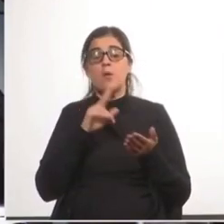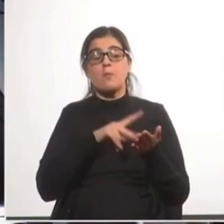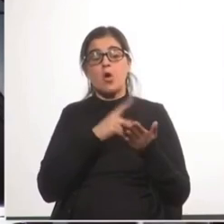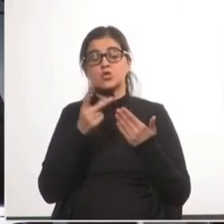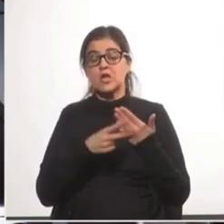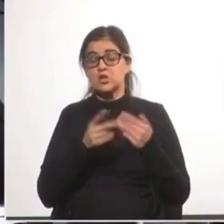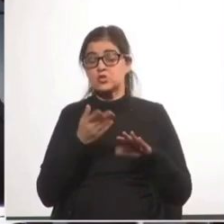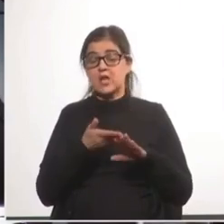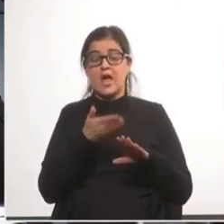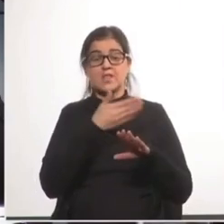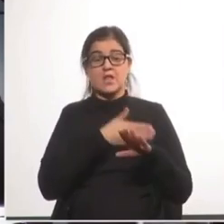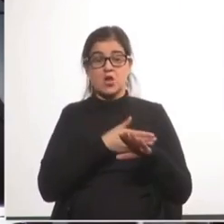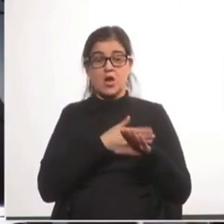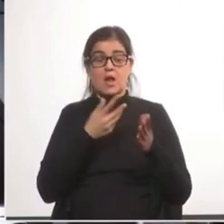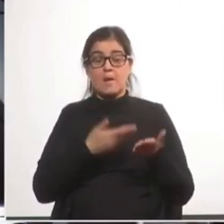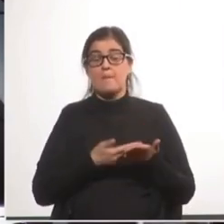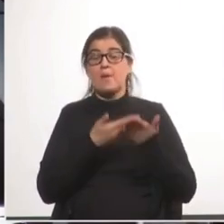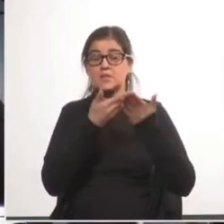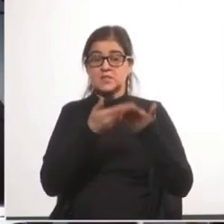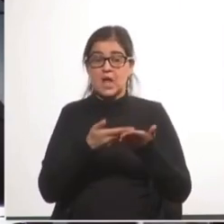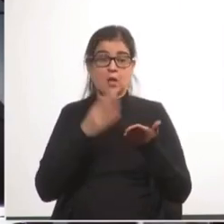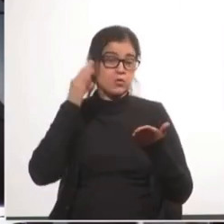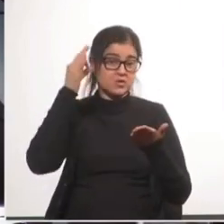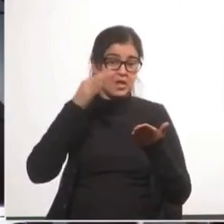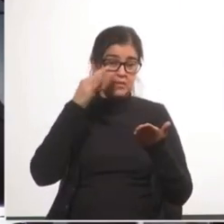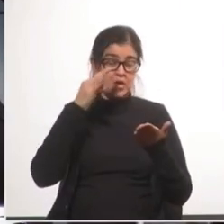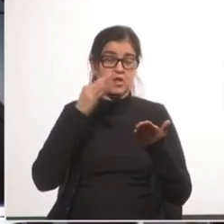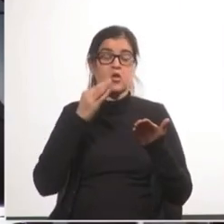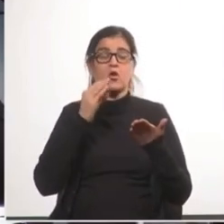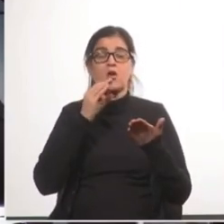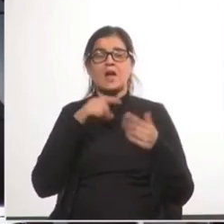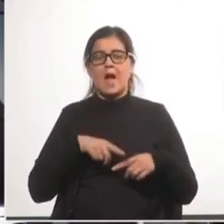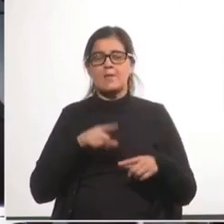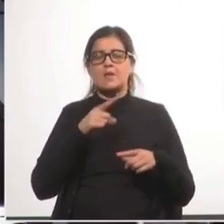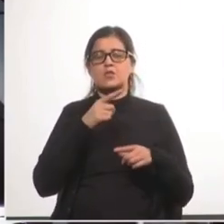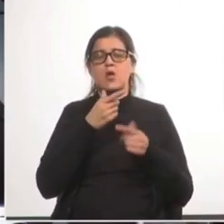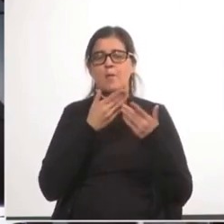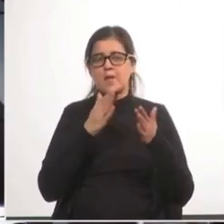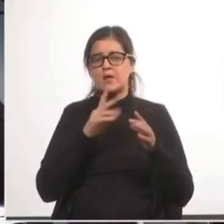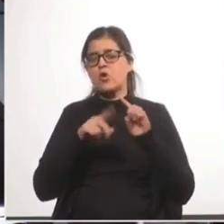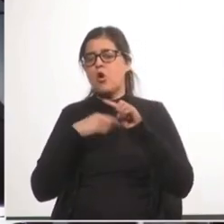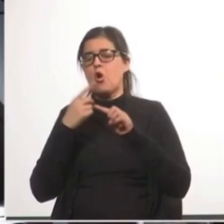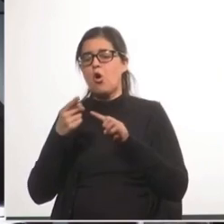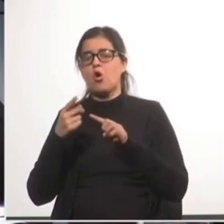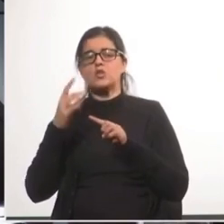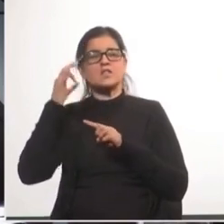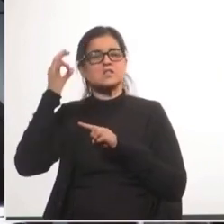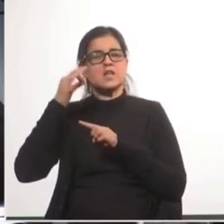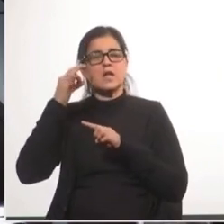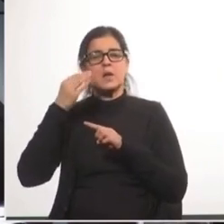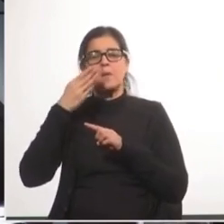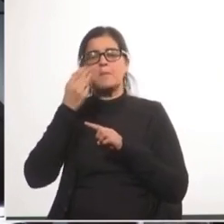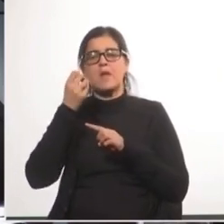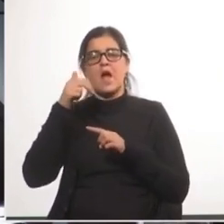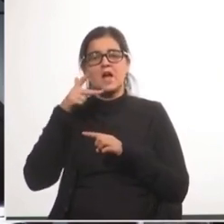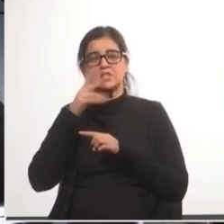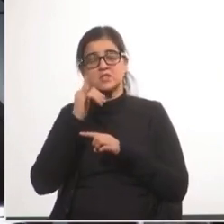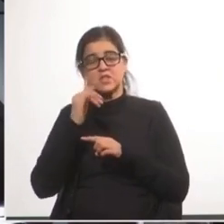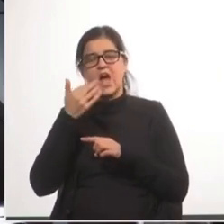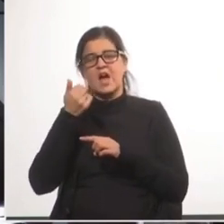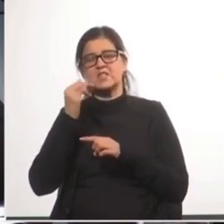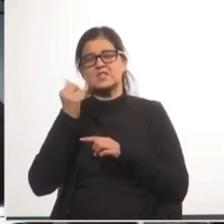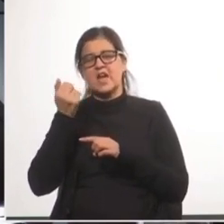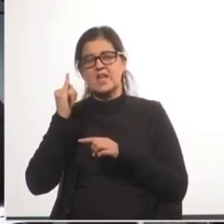proyectos anteriores, el presentado por los senadores de Cabildo Abierto y el presentado por los senadores Bianchi y